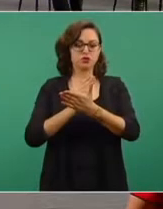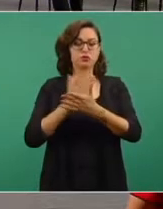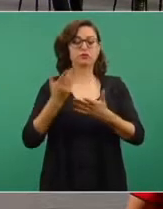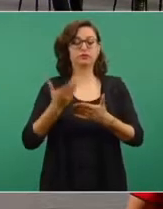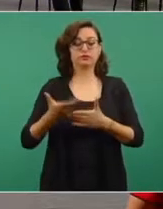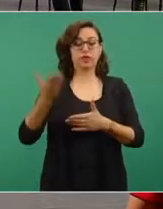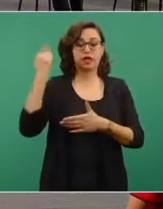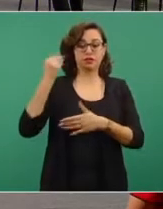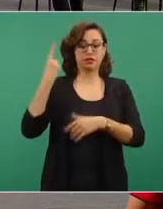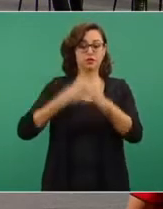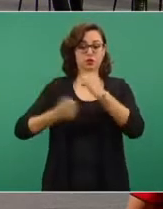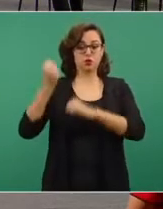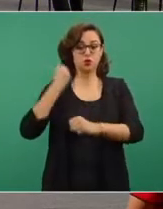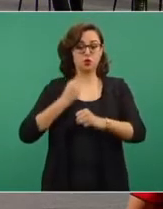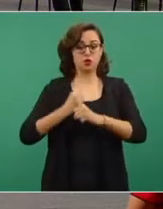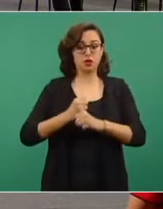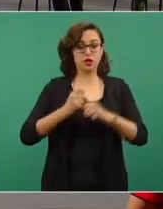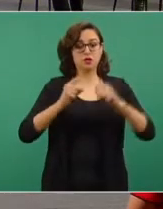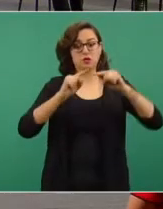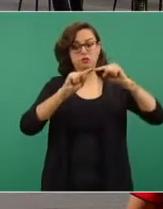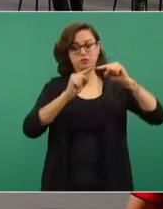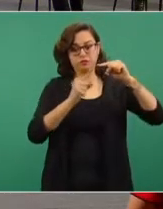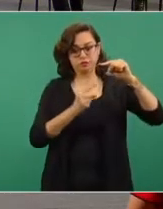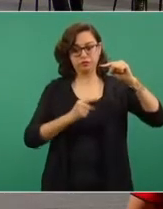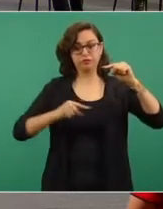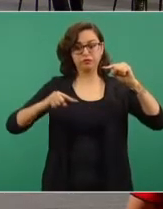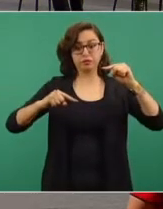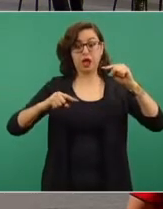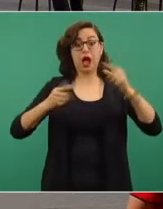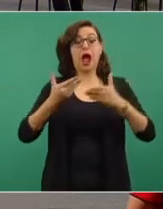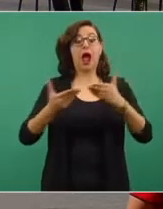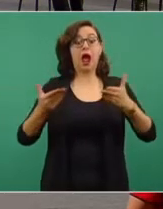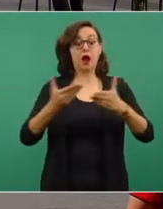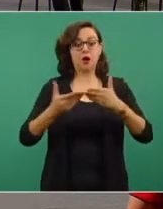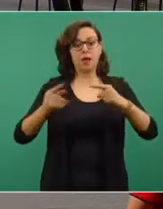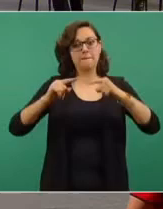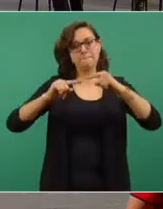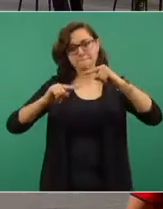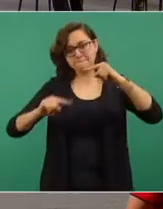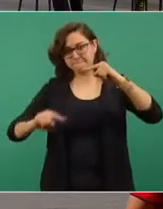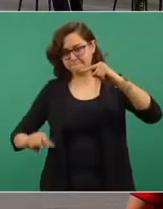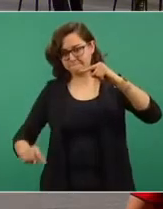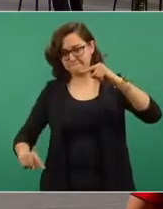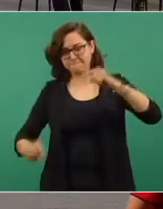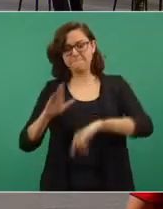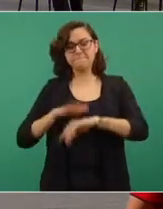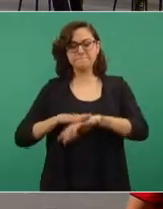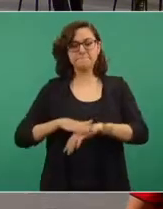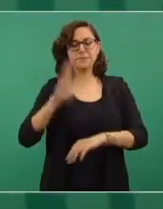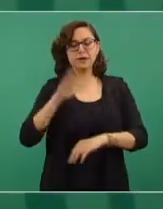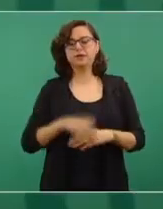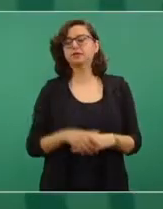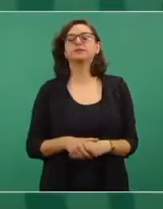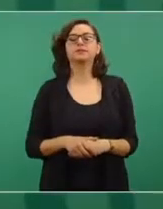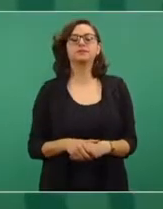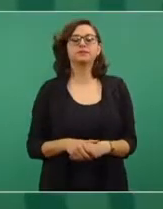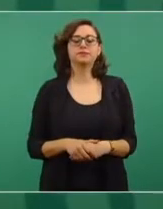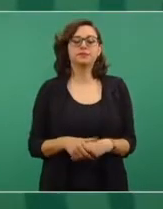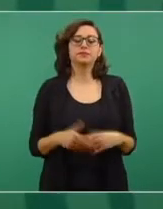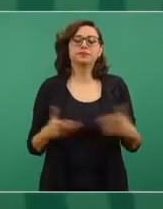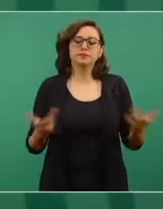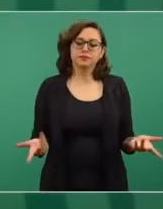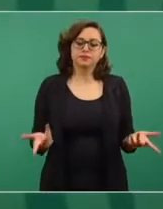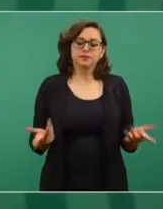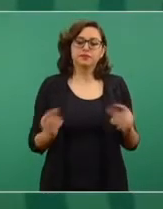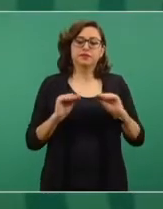máxima reducción anterior el 30 de septiembre y continuamos a la baja. Desde luego, cada vez que hablamos de